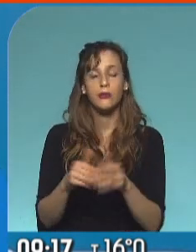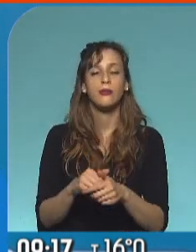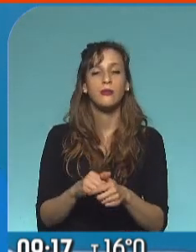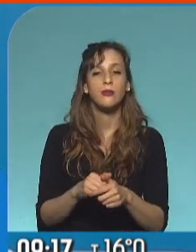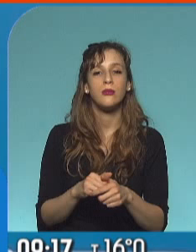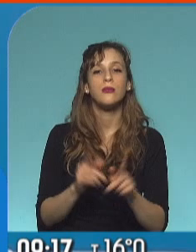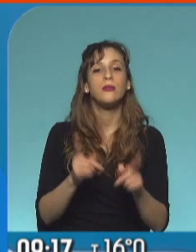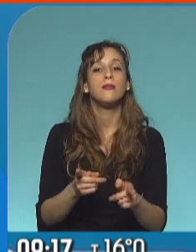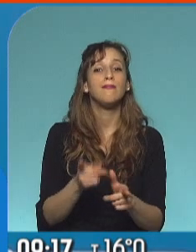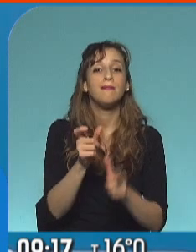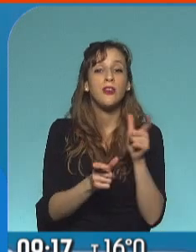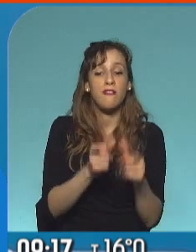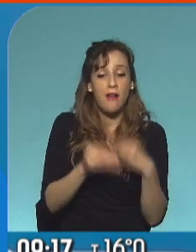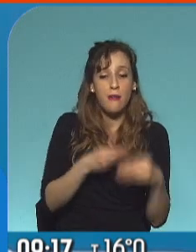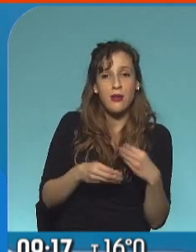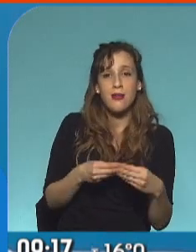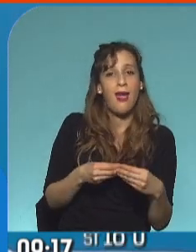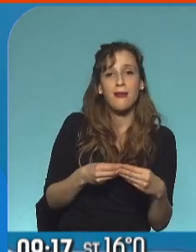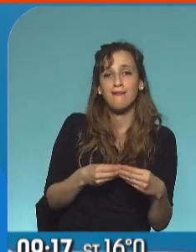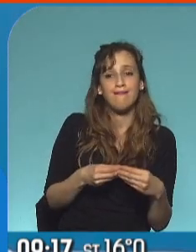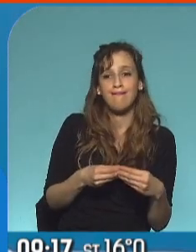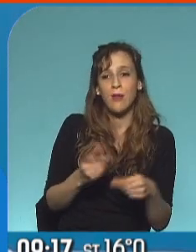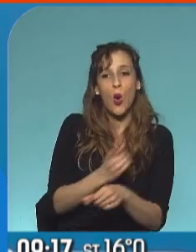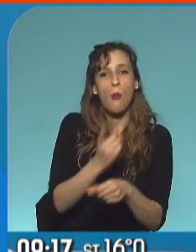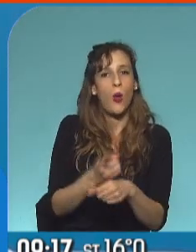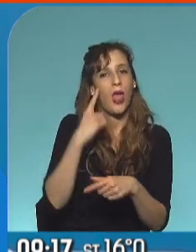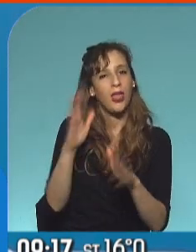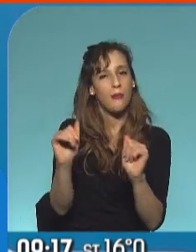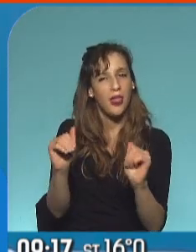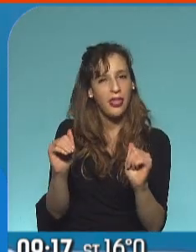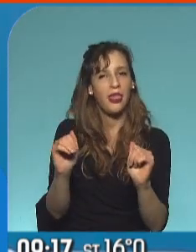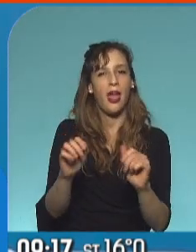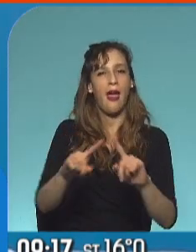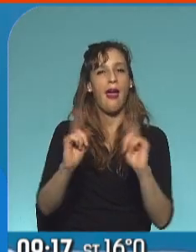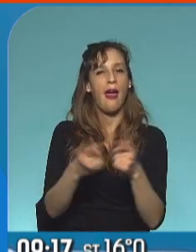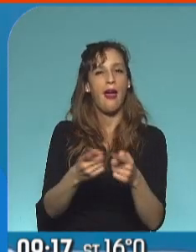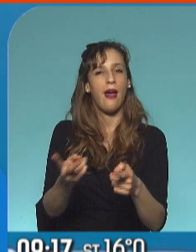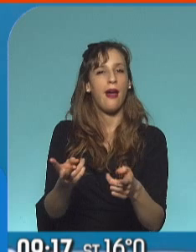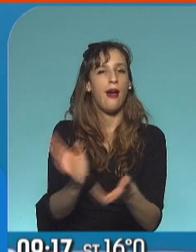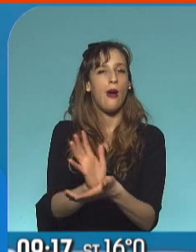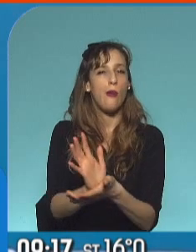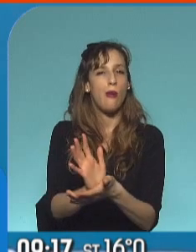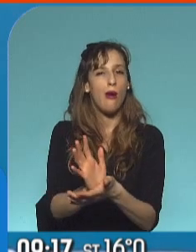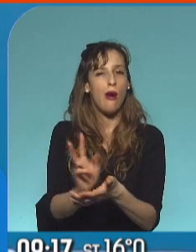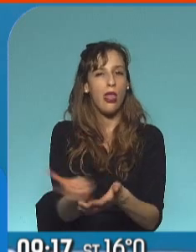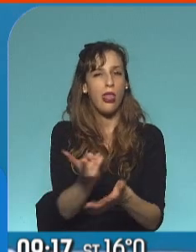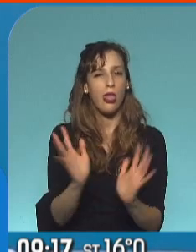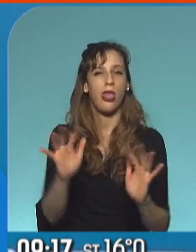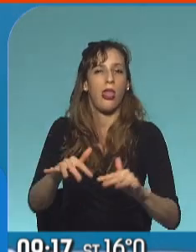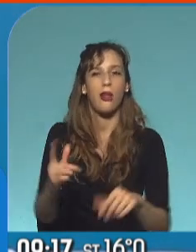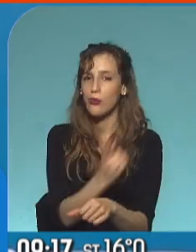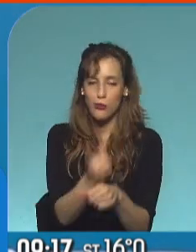familiares y deudos cumplan sus rituales culturales y religiosos como es habitualmente realizado se ve impedida por las